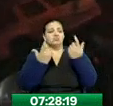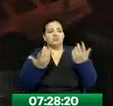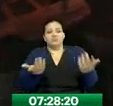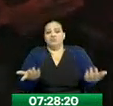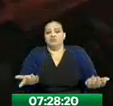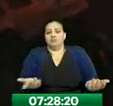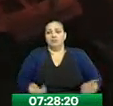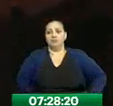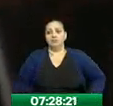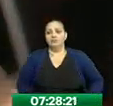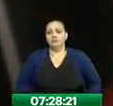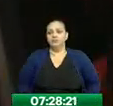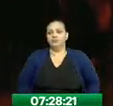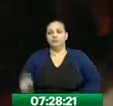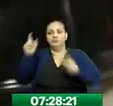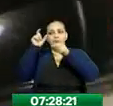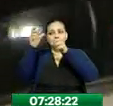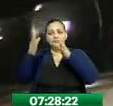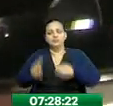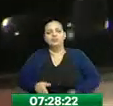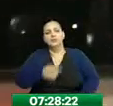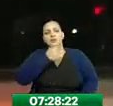prensa.